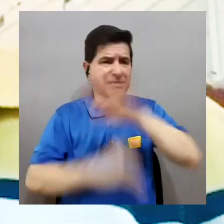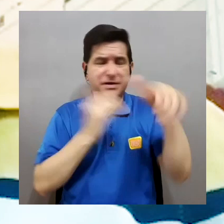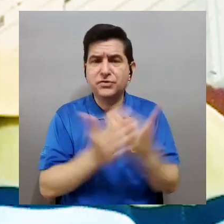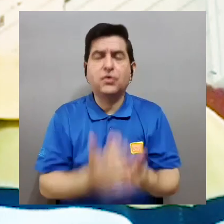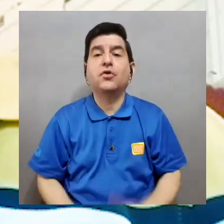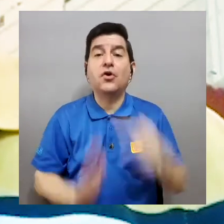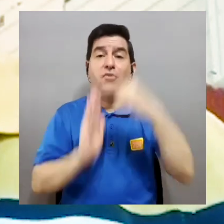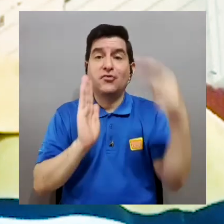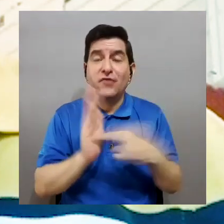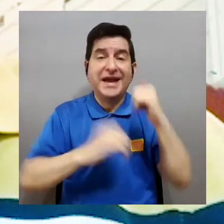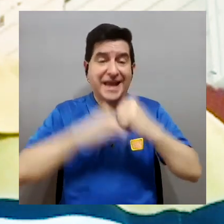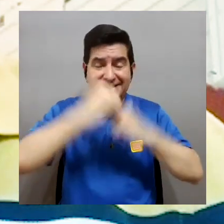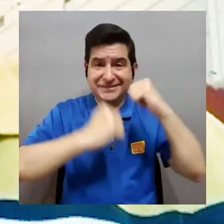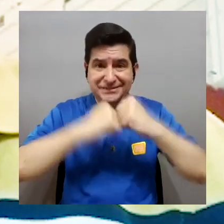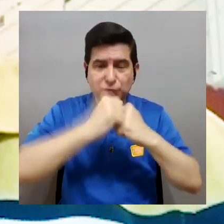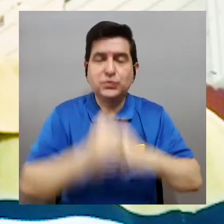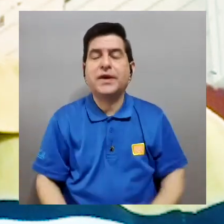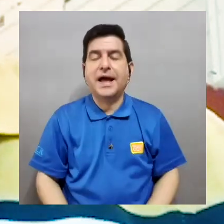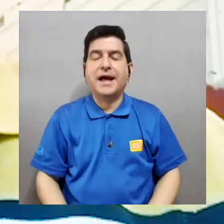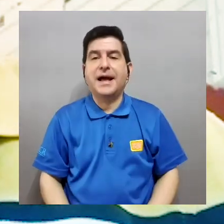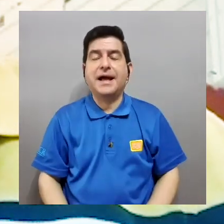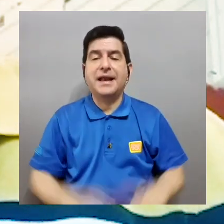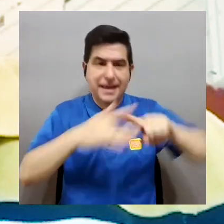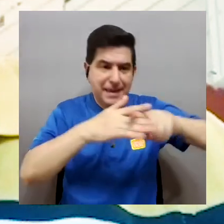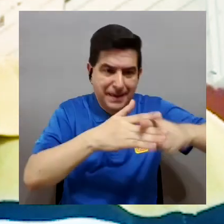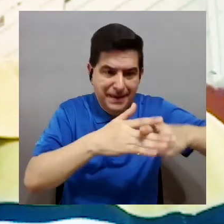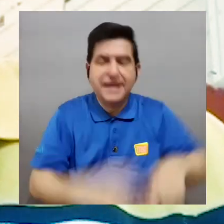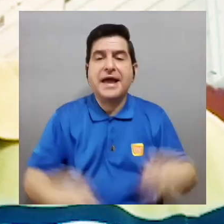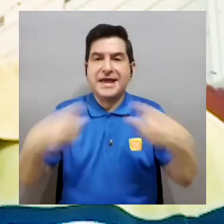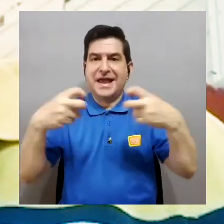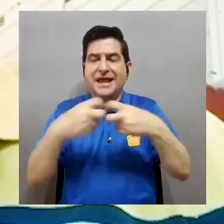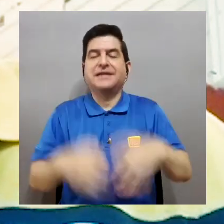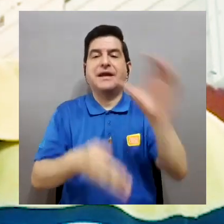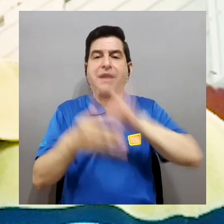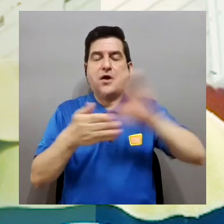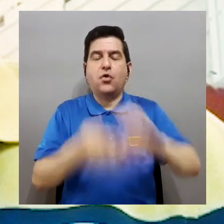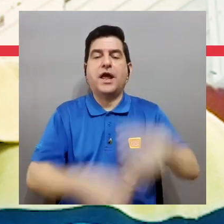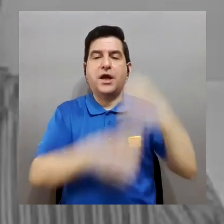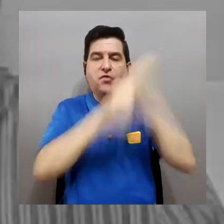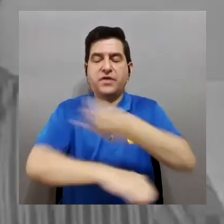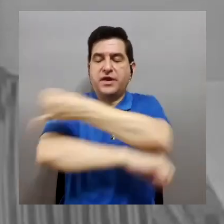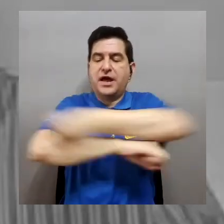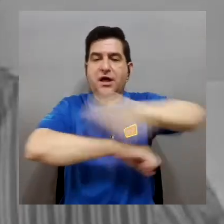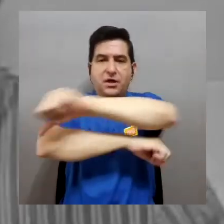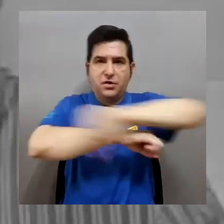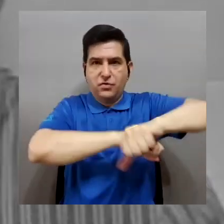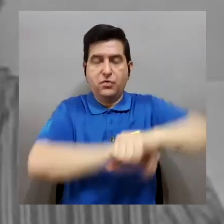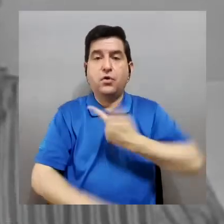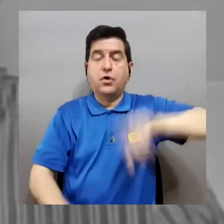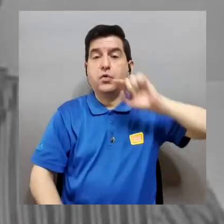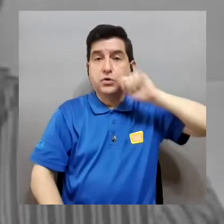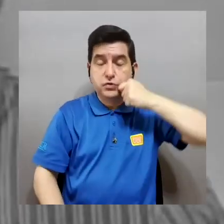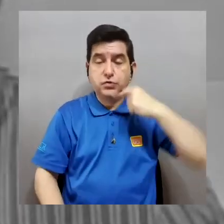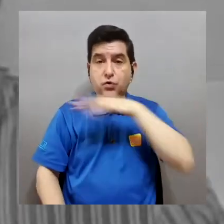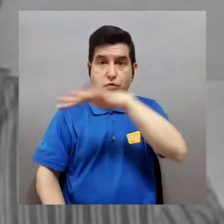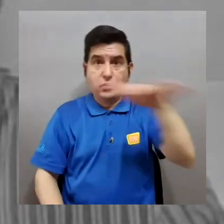lo que es la regulación estructural, mecánica y eléctrica es el Colegio Federado de Ingenieros y Arquitectos. Nuestros códigos están acorde a